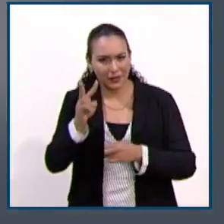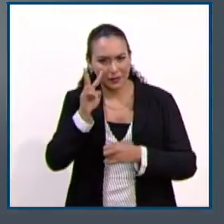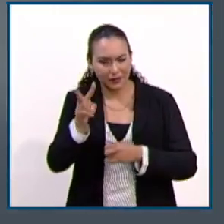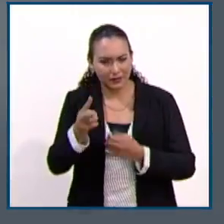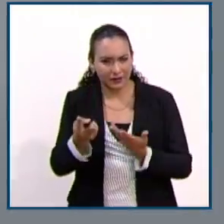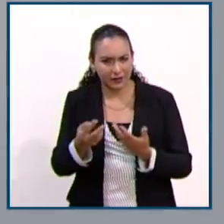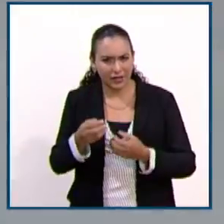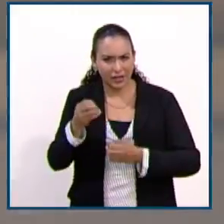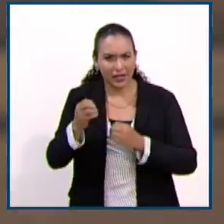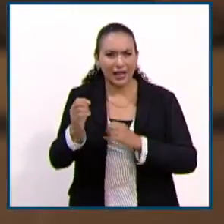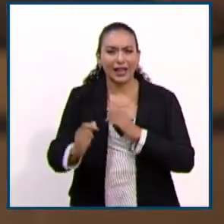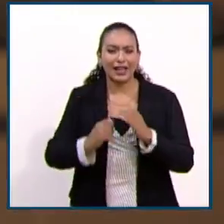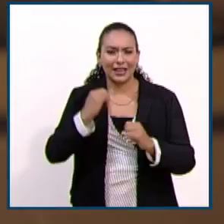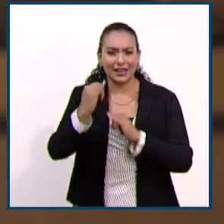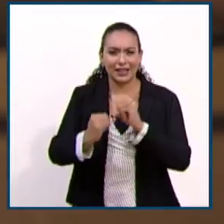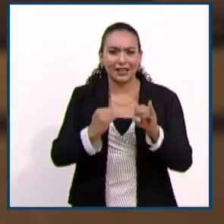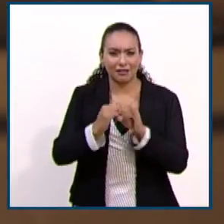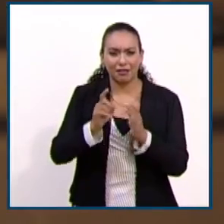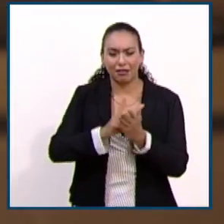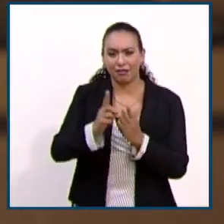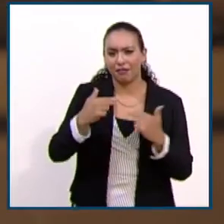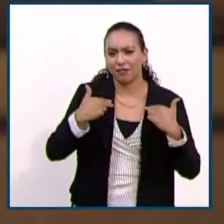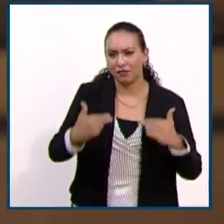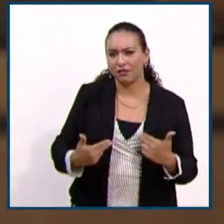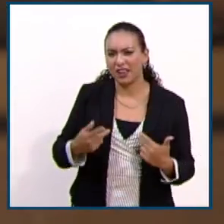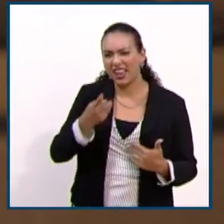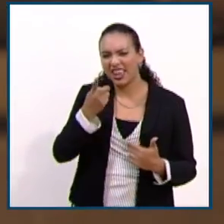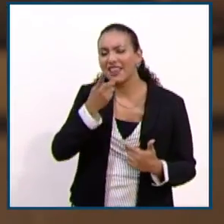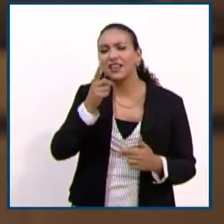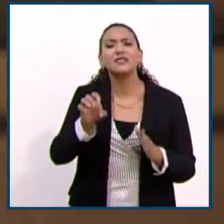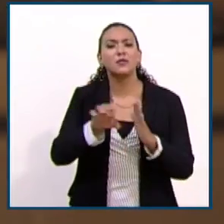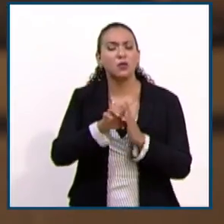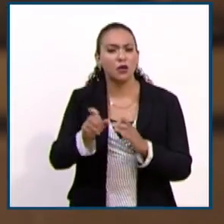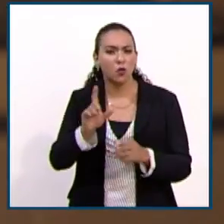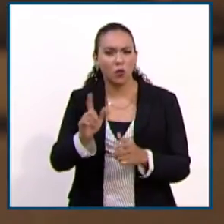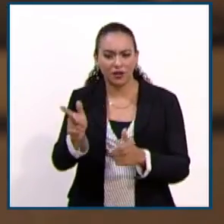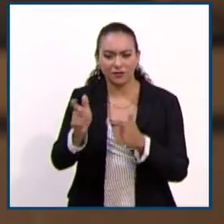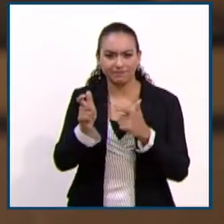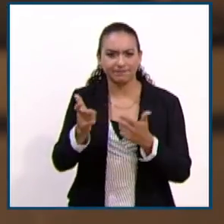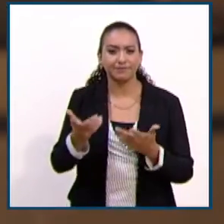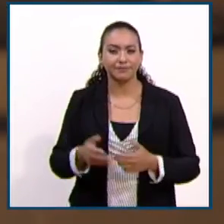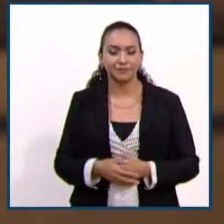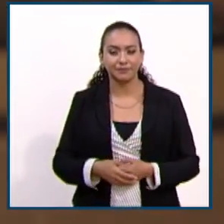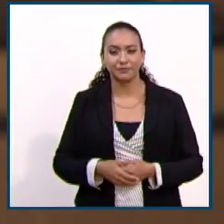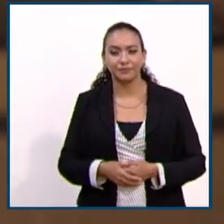la Corte Interamericana de Derechos Humanos sobre las armas de fuego?